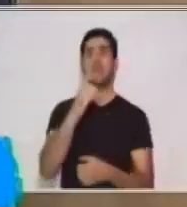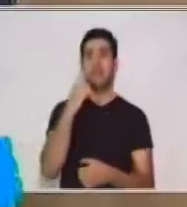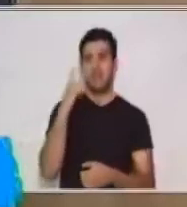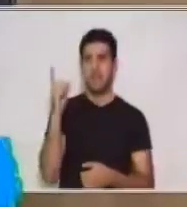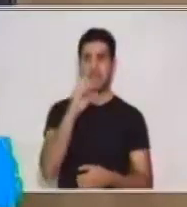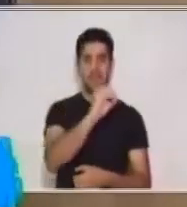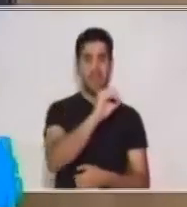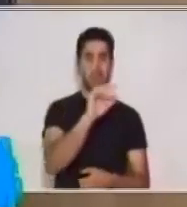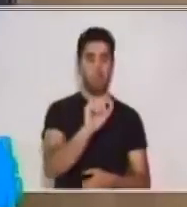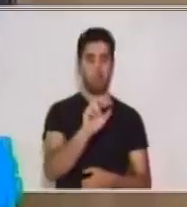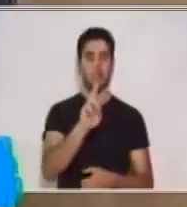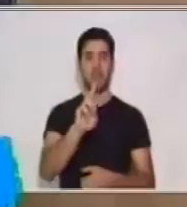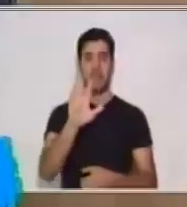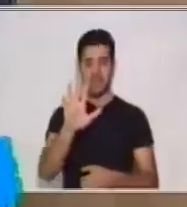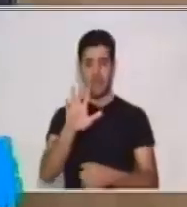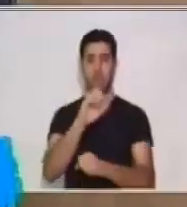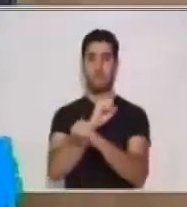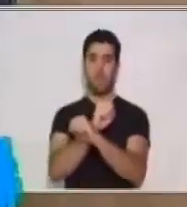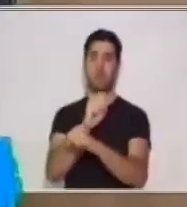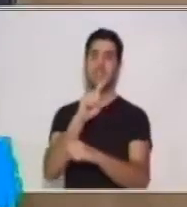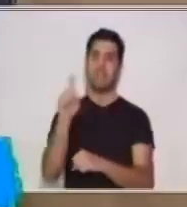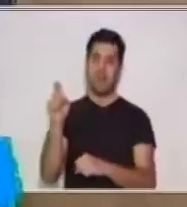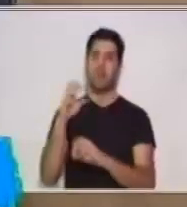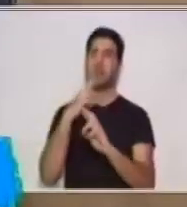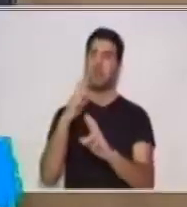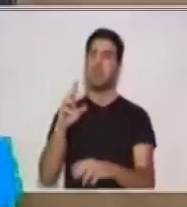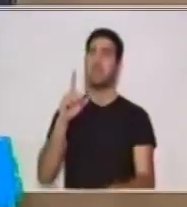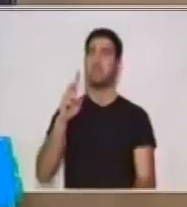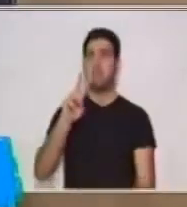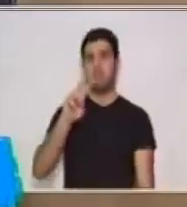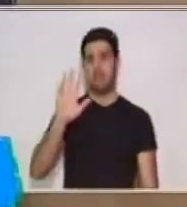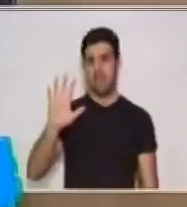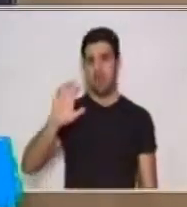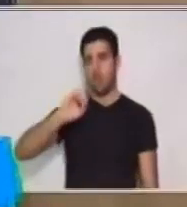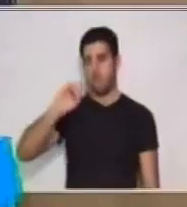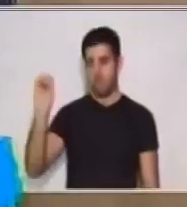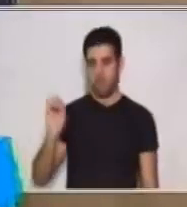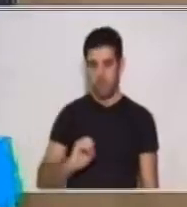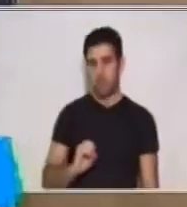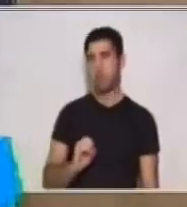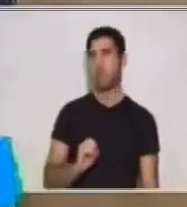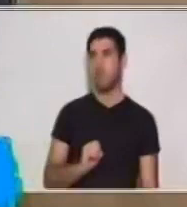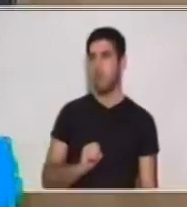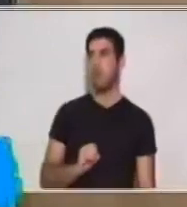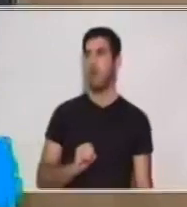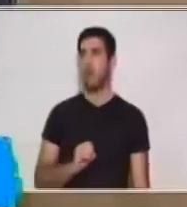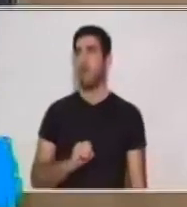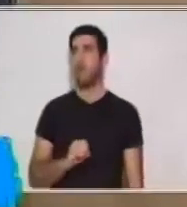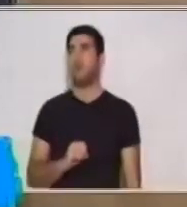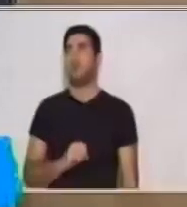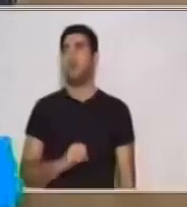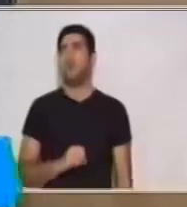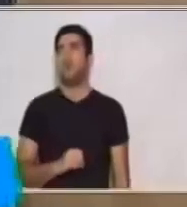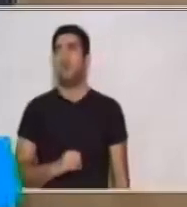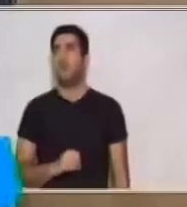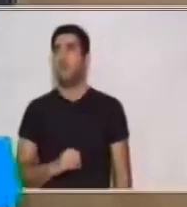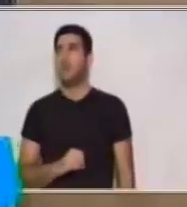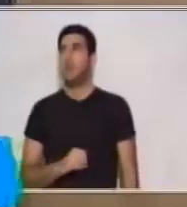es el 25%. Entonces encontré que es mi